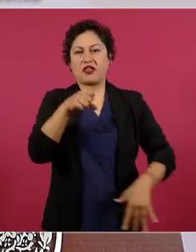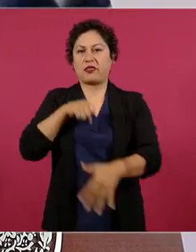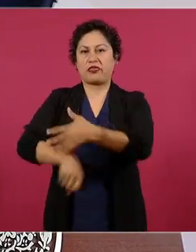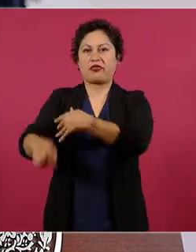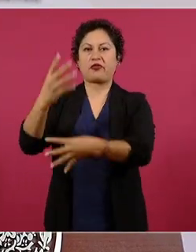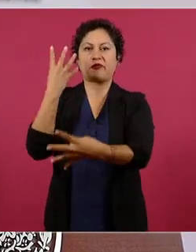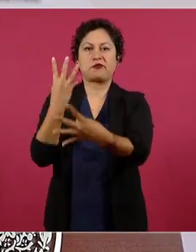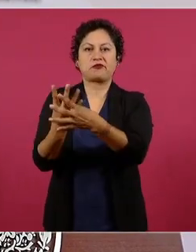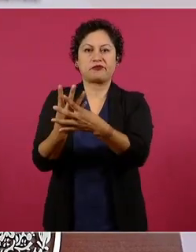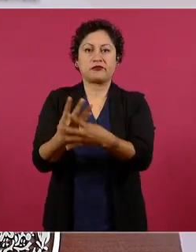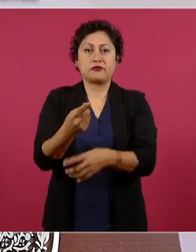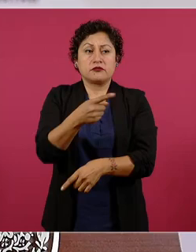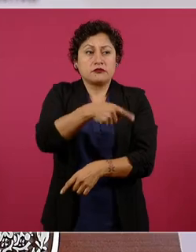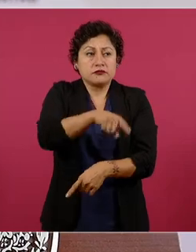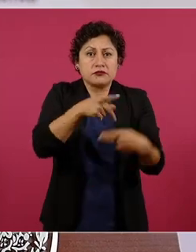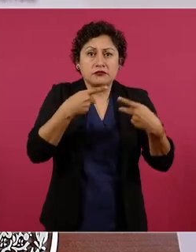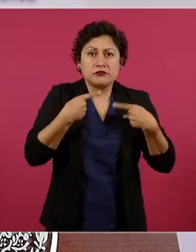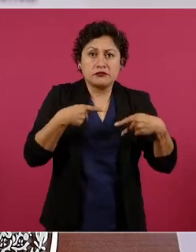Ese era el periodismo, ¿no?